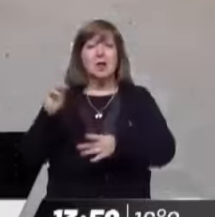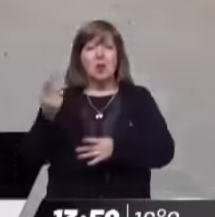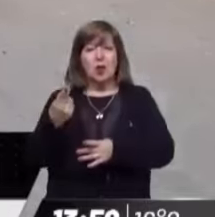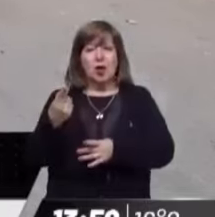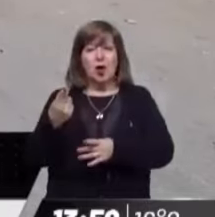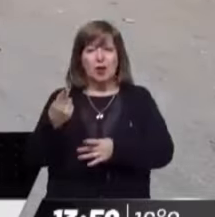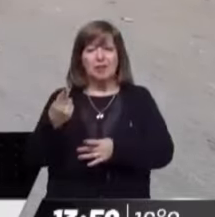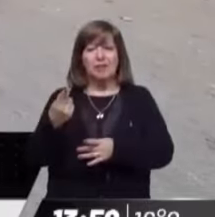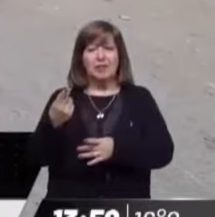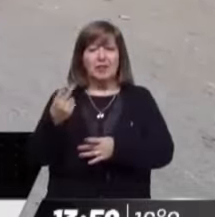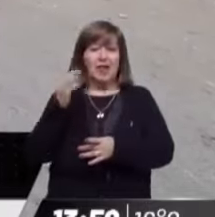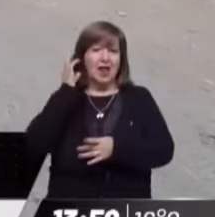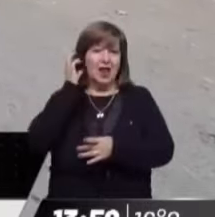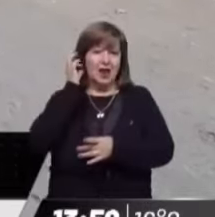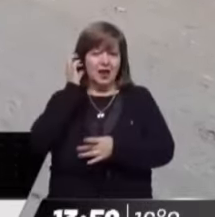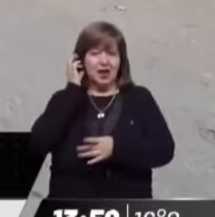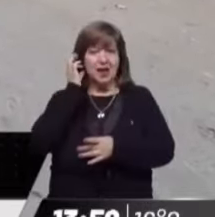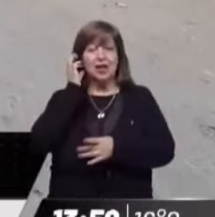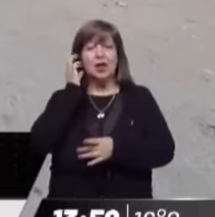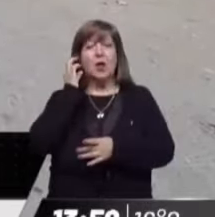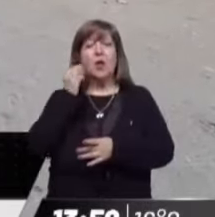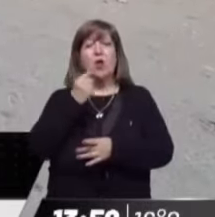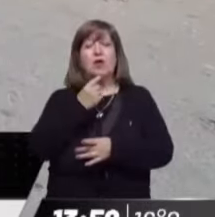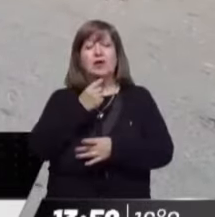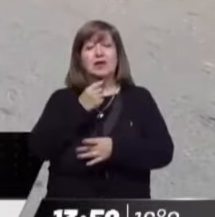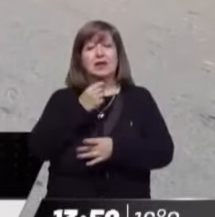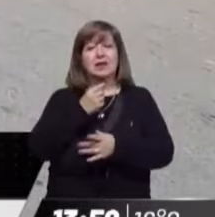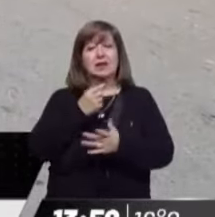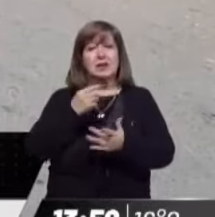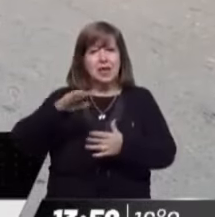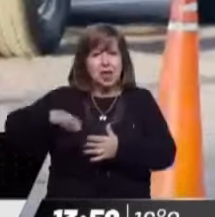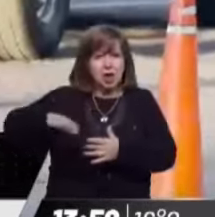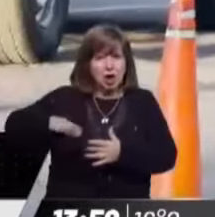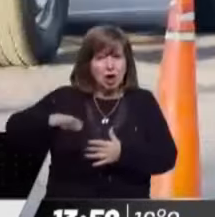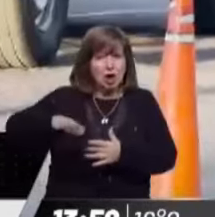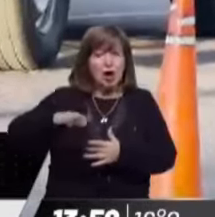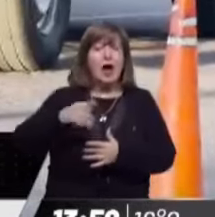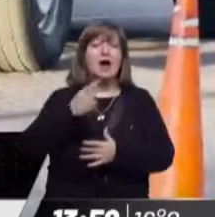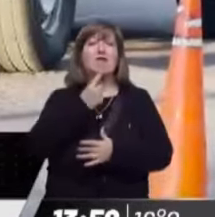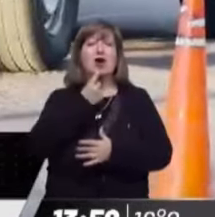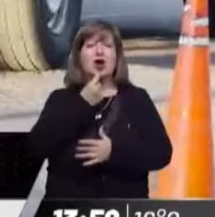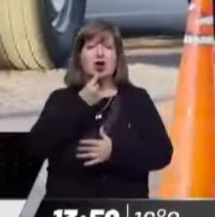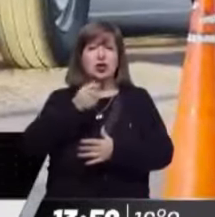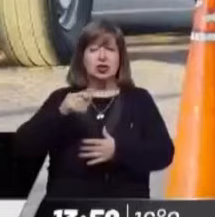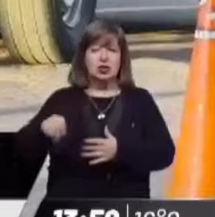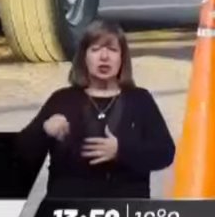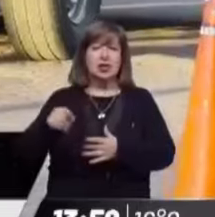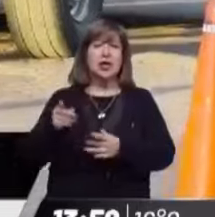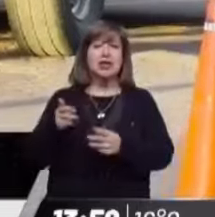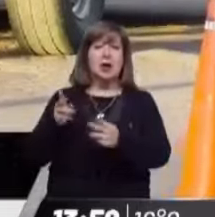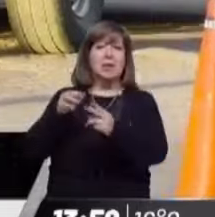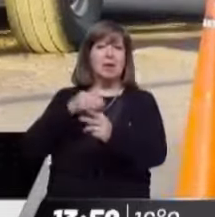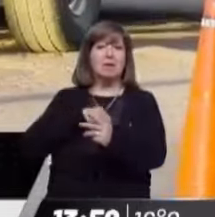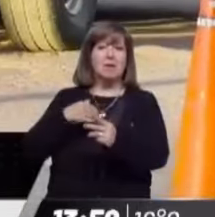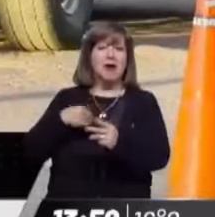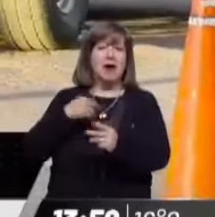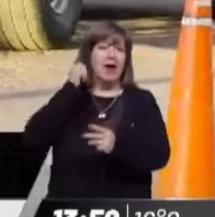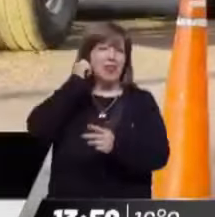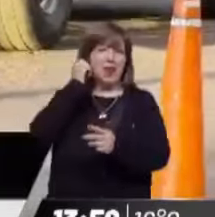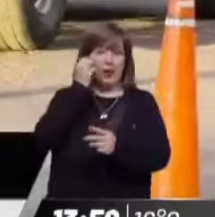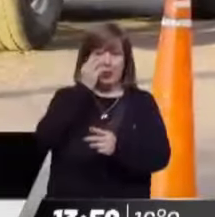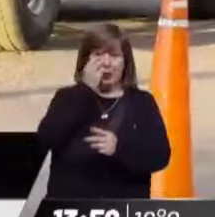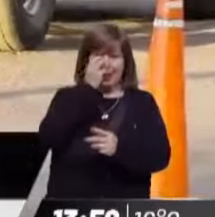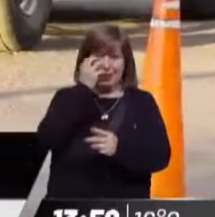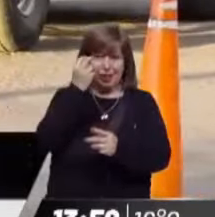encerrado por otro auto provocando que el peuyot perdiera el control y atropellara al pequeño y a su madre de 22 años mientras estaban esperando el